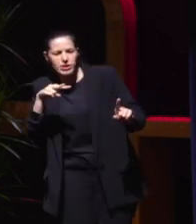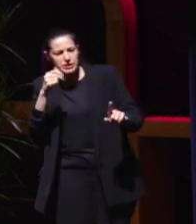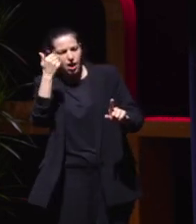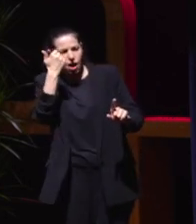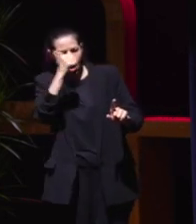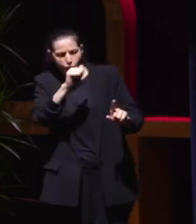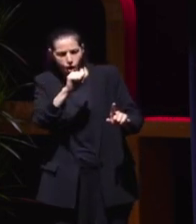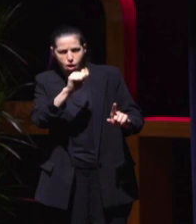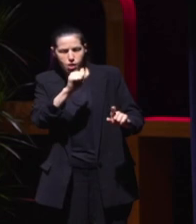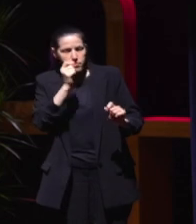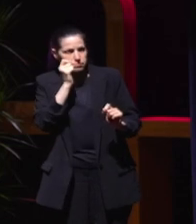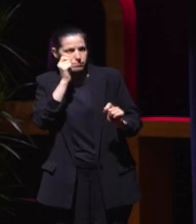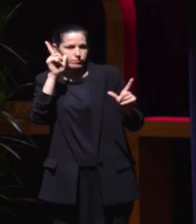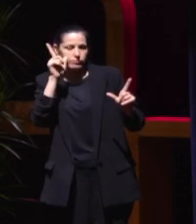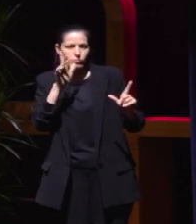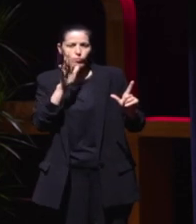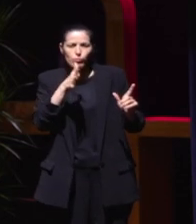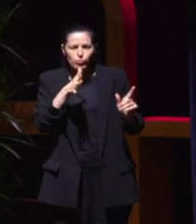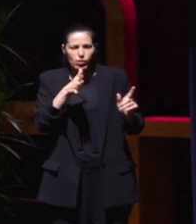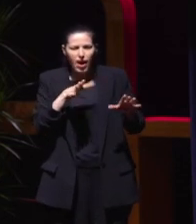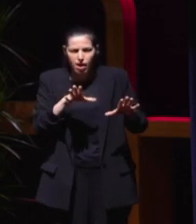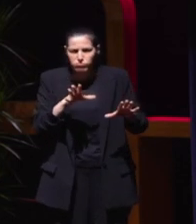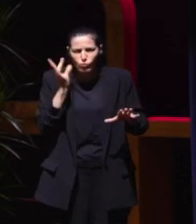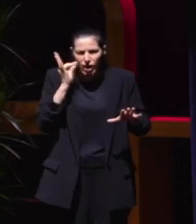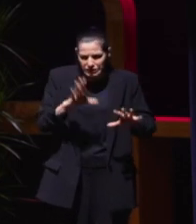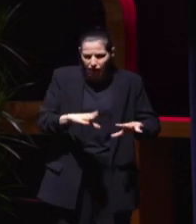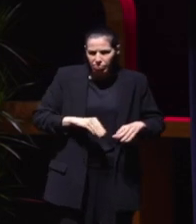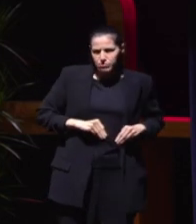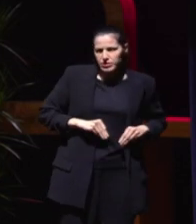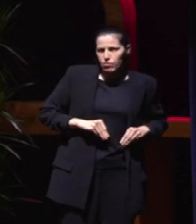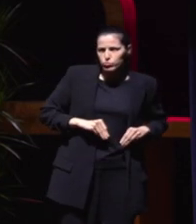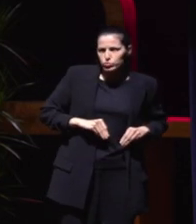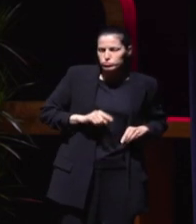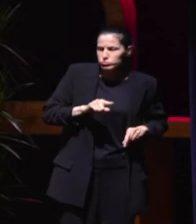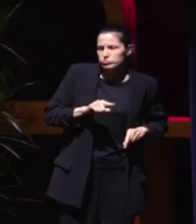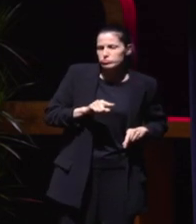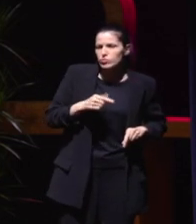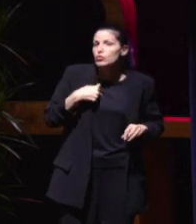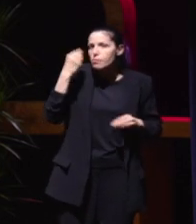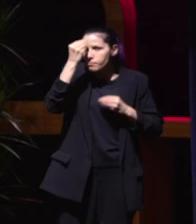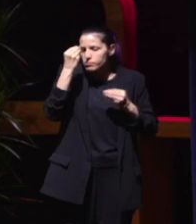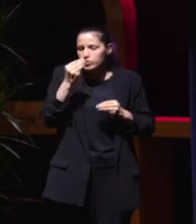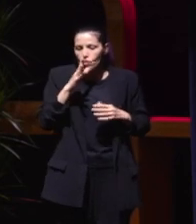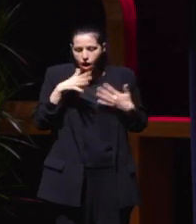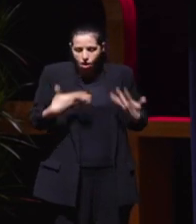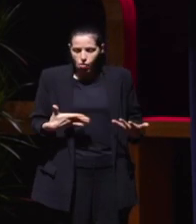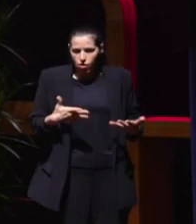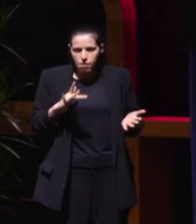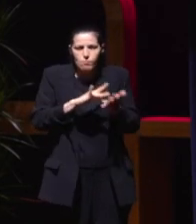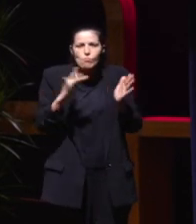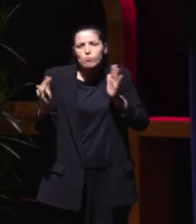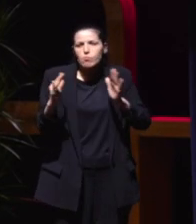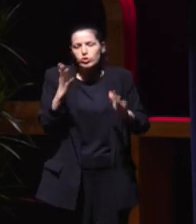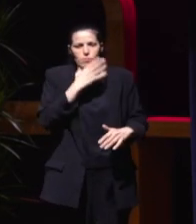cómo hemos aceptado que se nos mire así o sea porque que yo también Creo que vivimos en un momento maravilloso aquí veo hombres